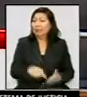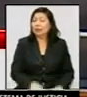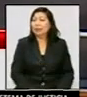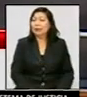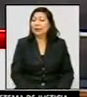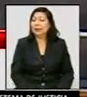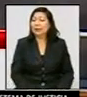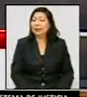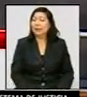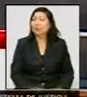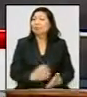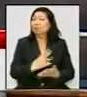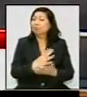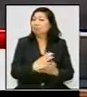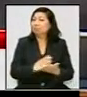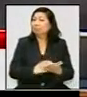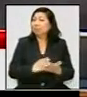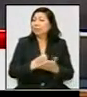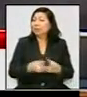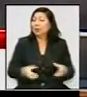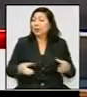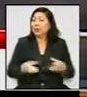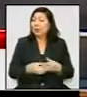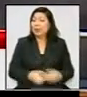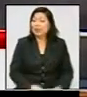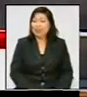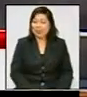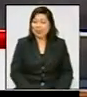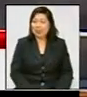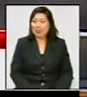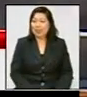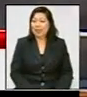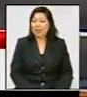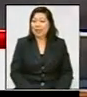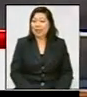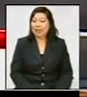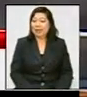y obviar las comisiones.